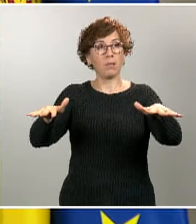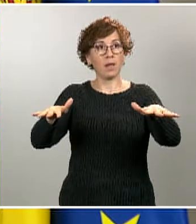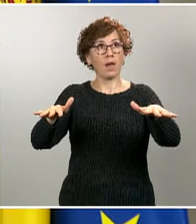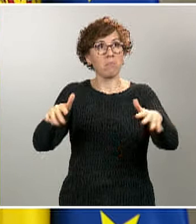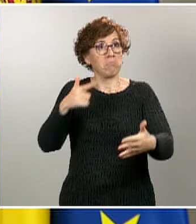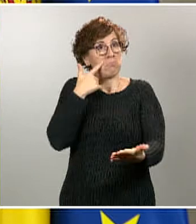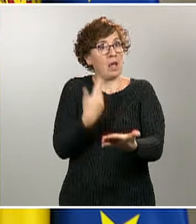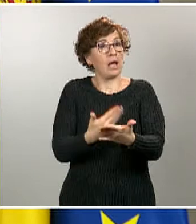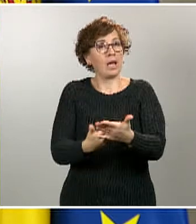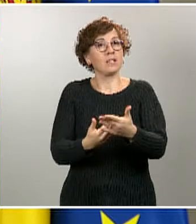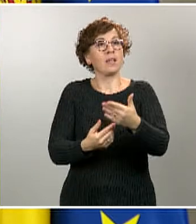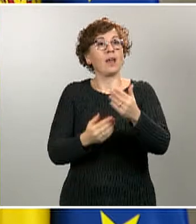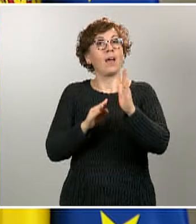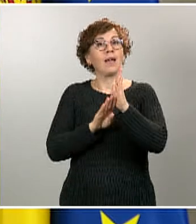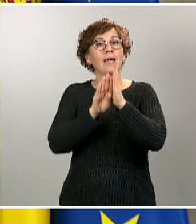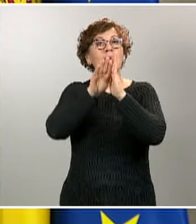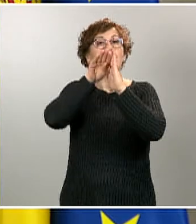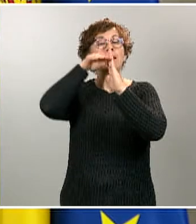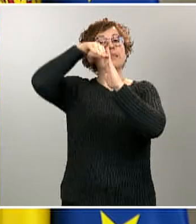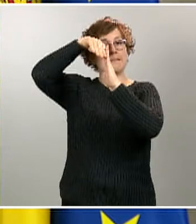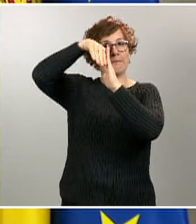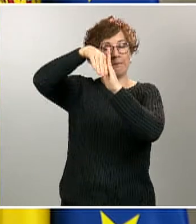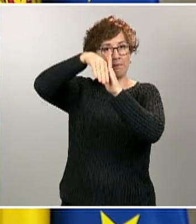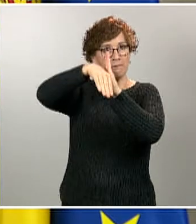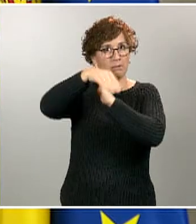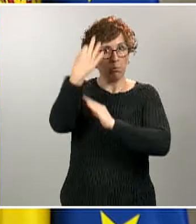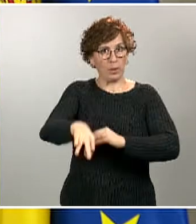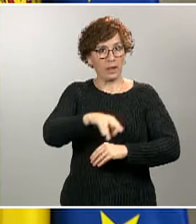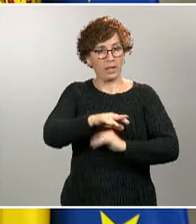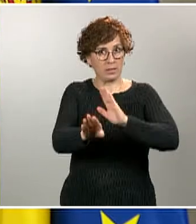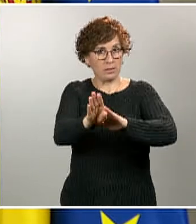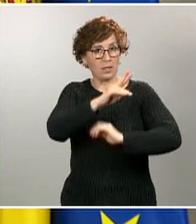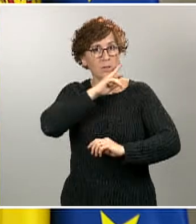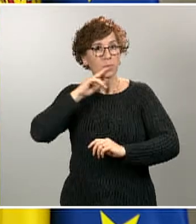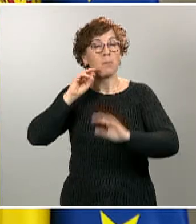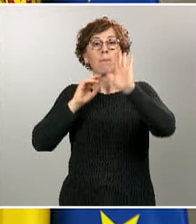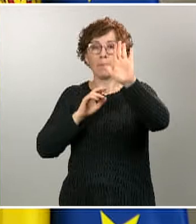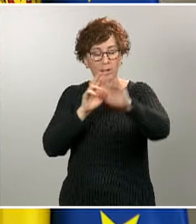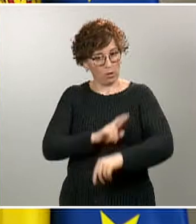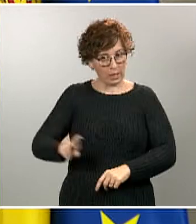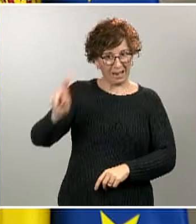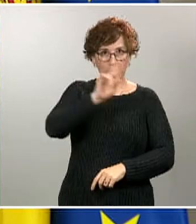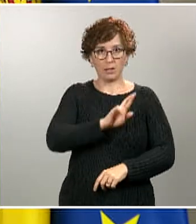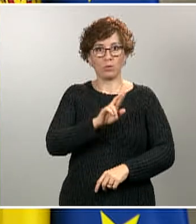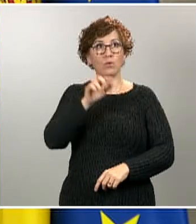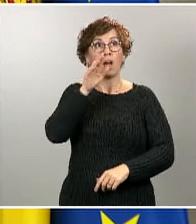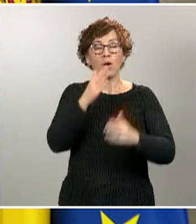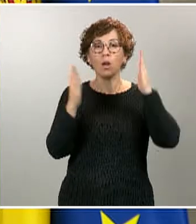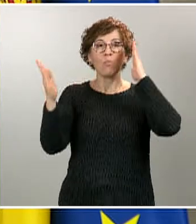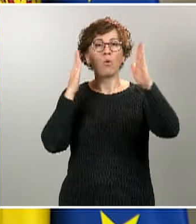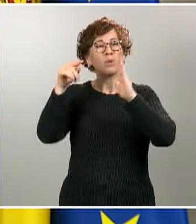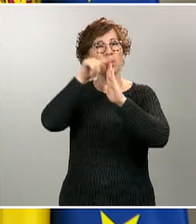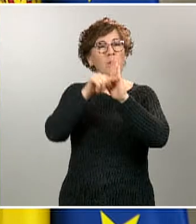la curva. Quiero en ese sentido recordar que estamos en un contexto de medidas muy drásticas. Decreto de alarma